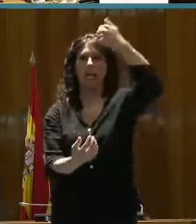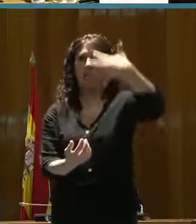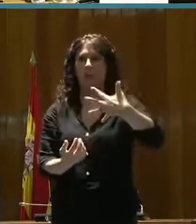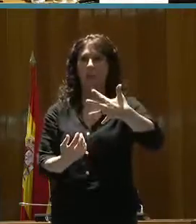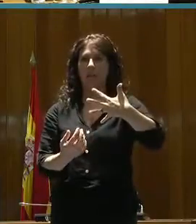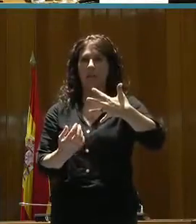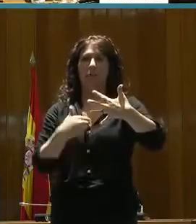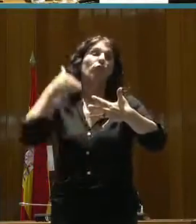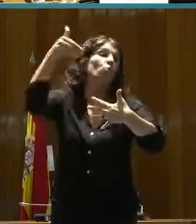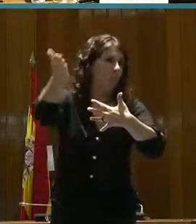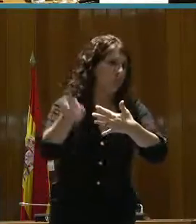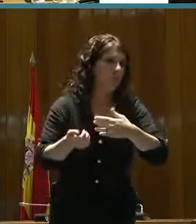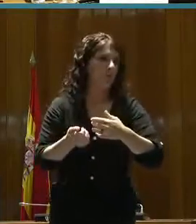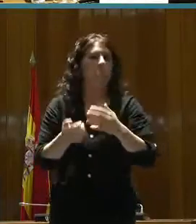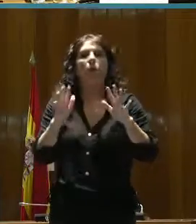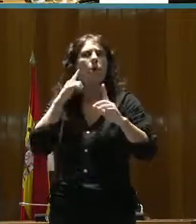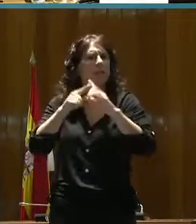manera más o menos